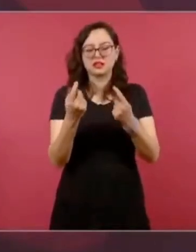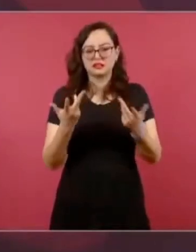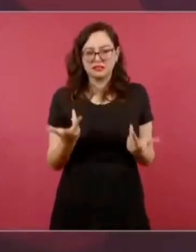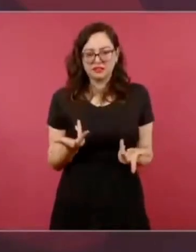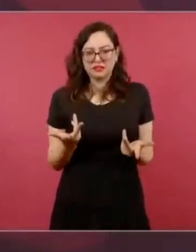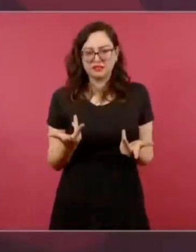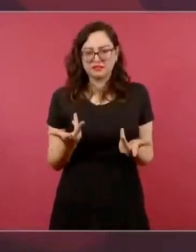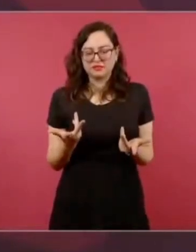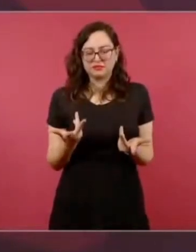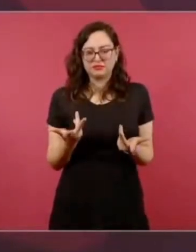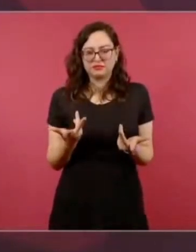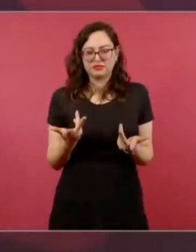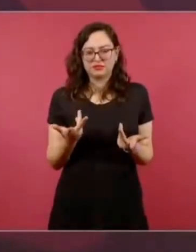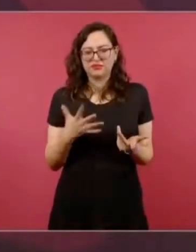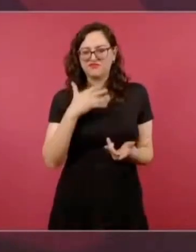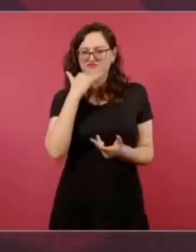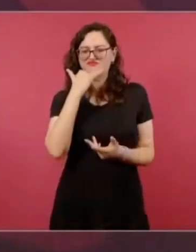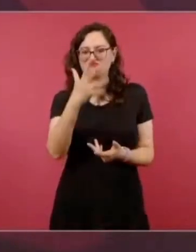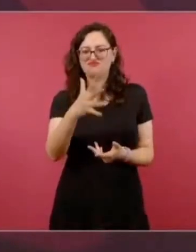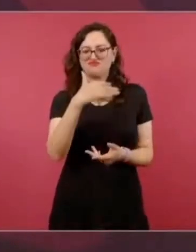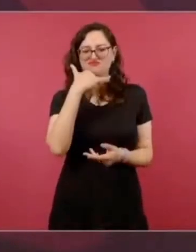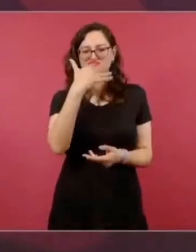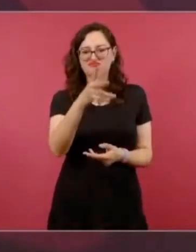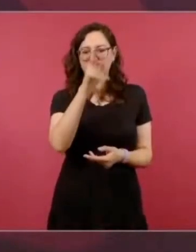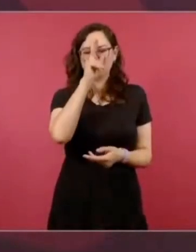con el imperio de la corrupción,